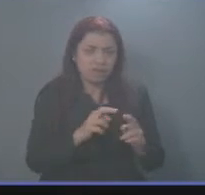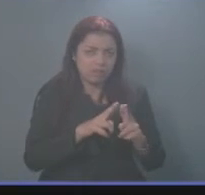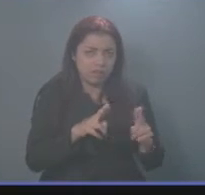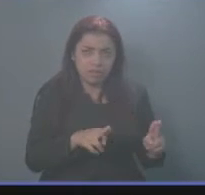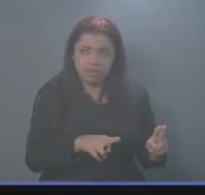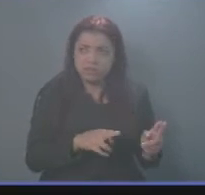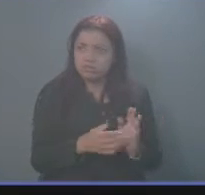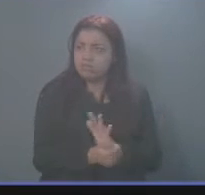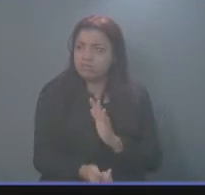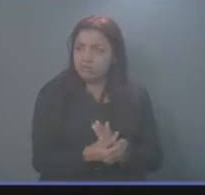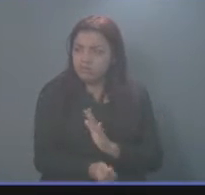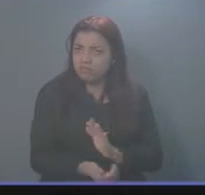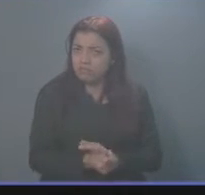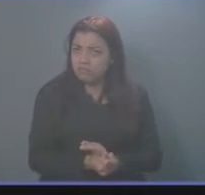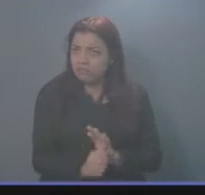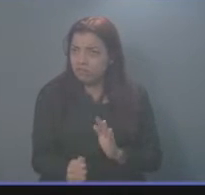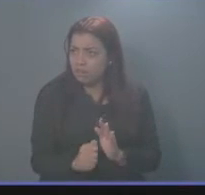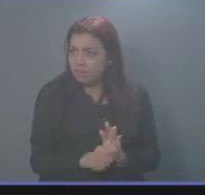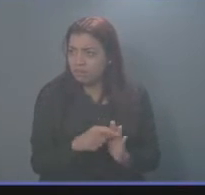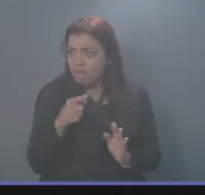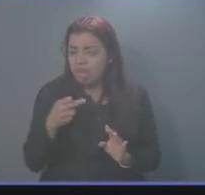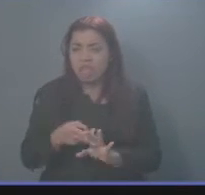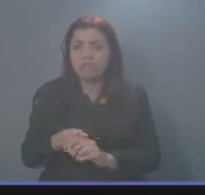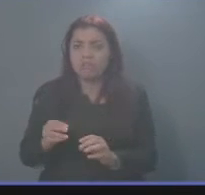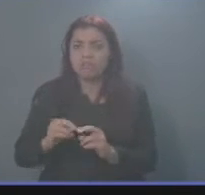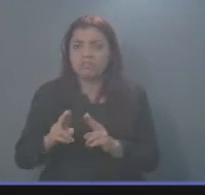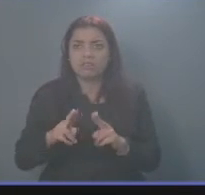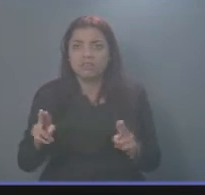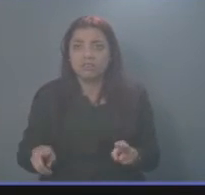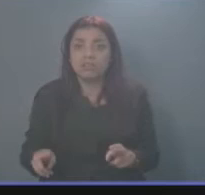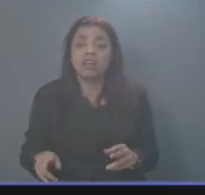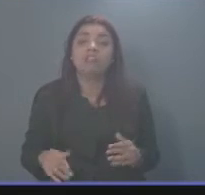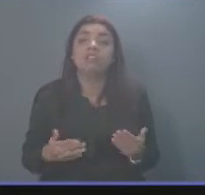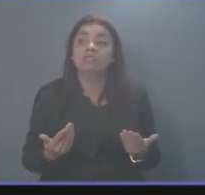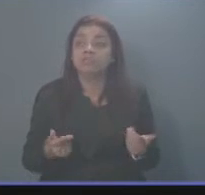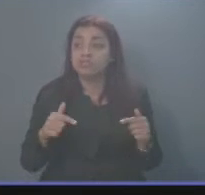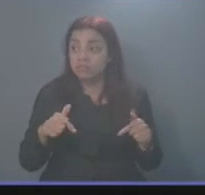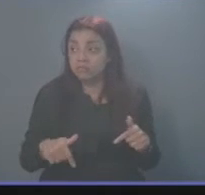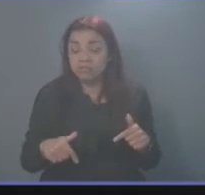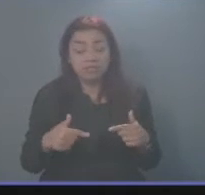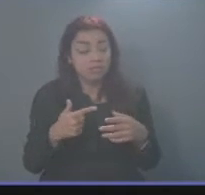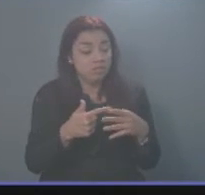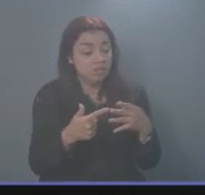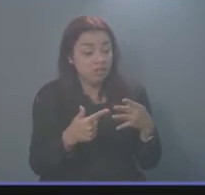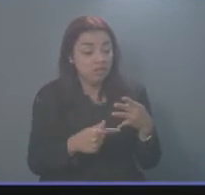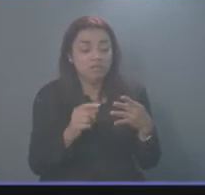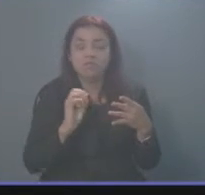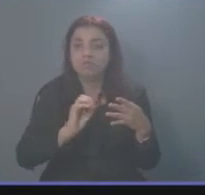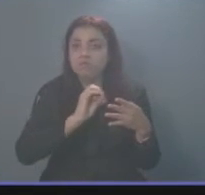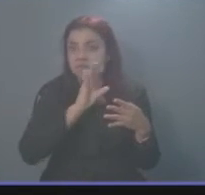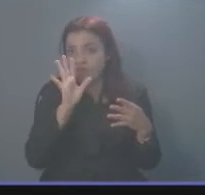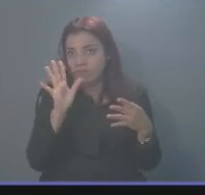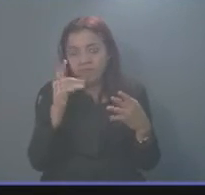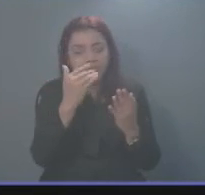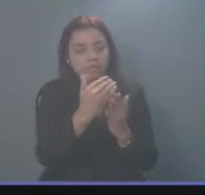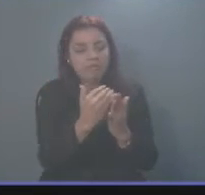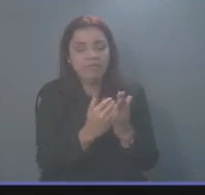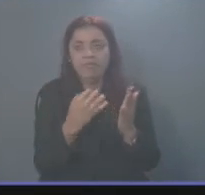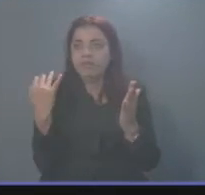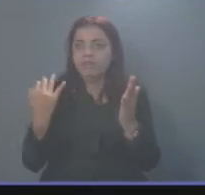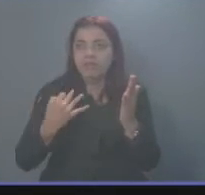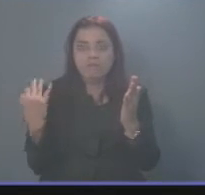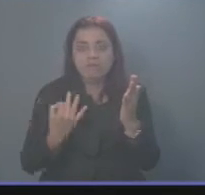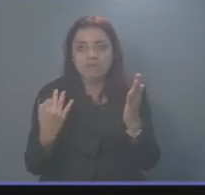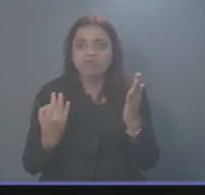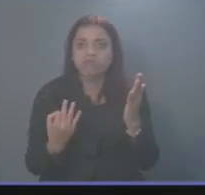tiene más habilidades y no es parte de una federación? Hoy en la ley están claros, tienen que estar claros los requisitos para formar